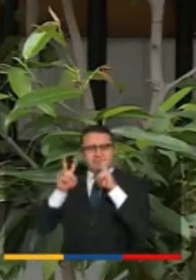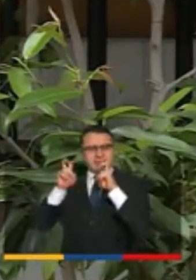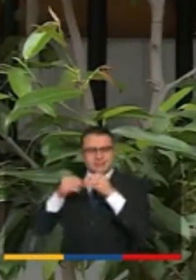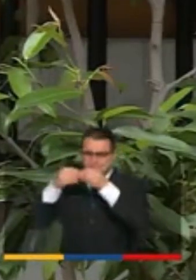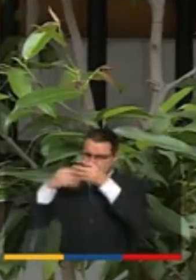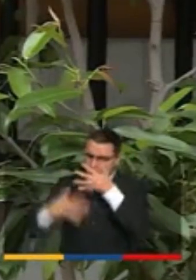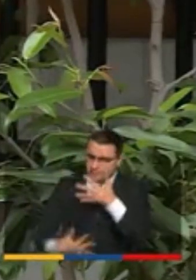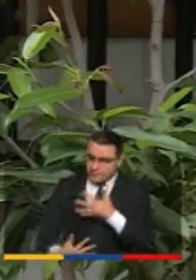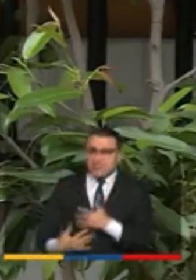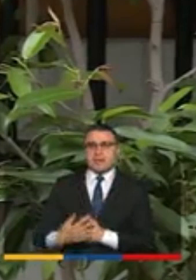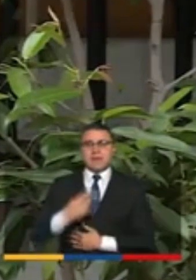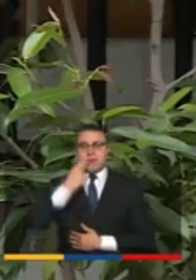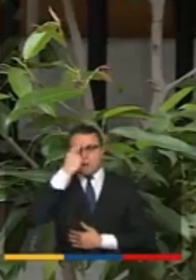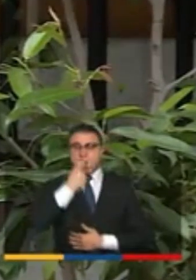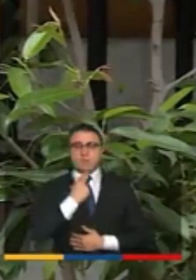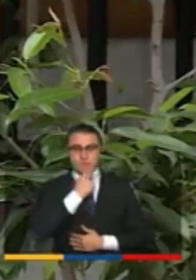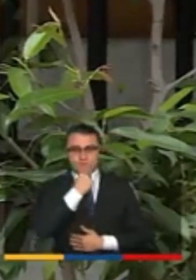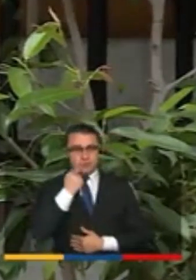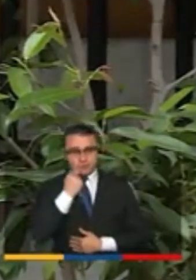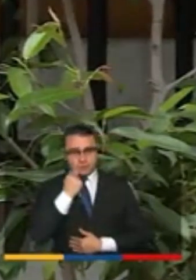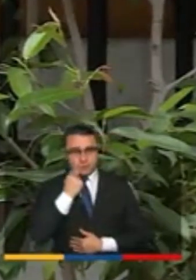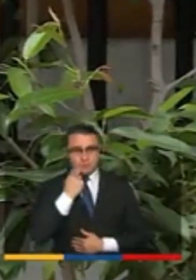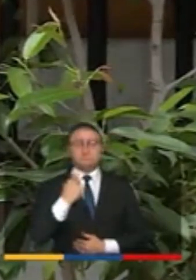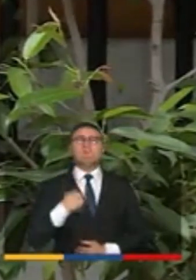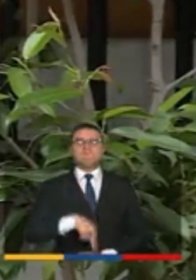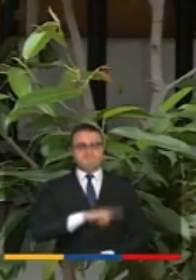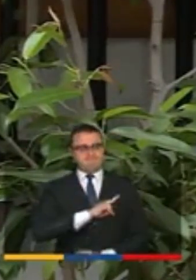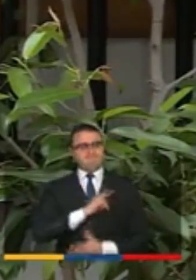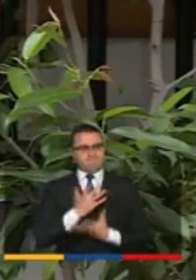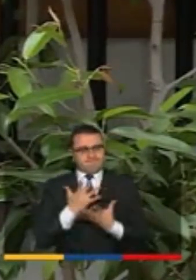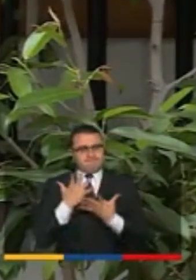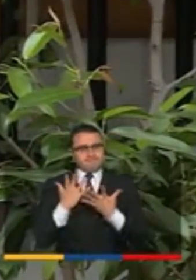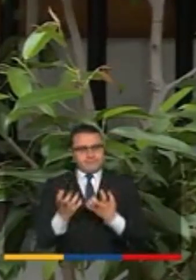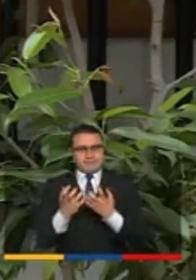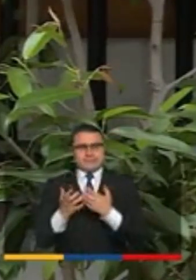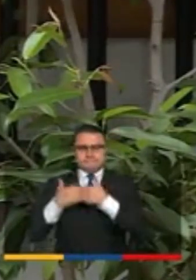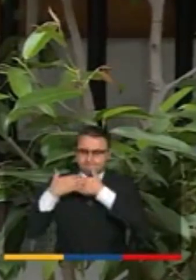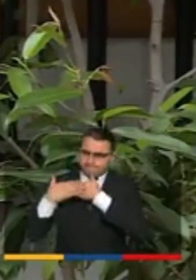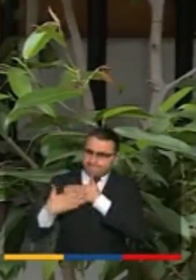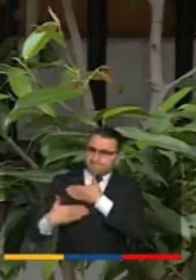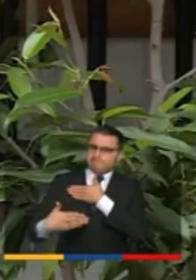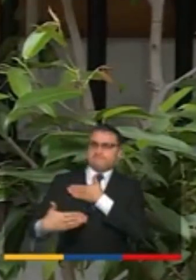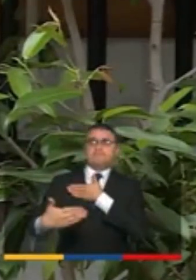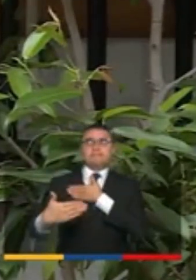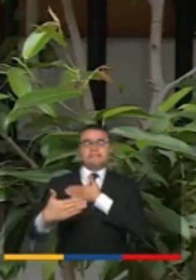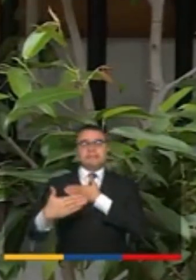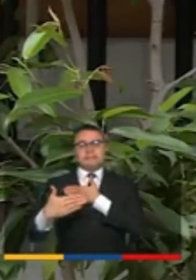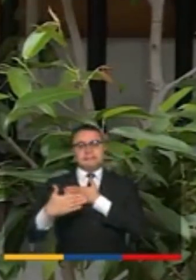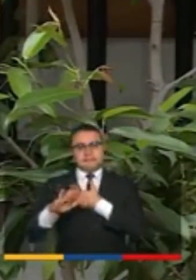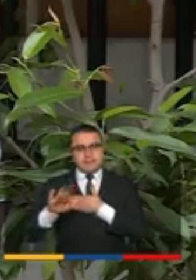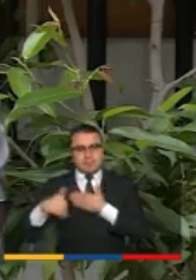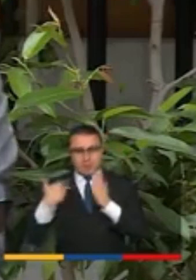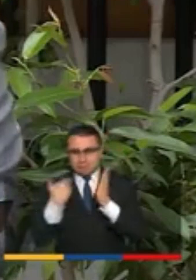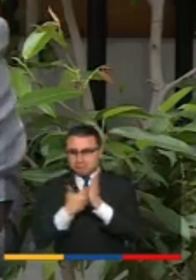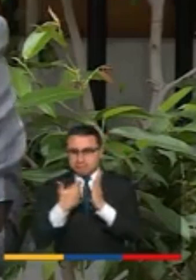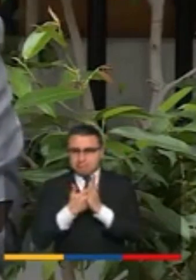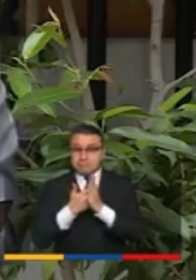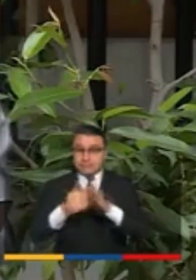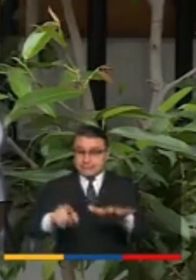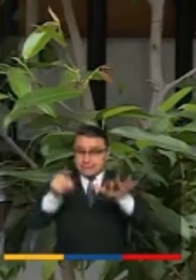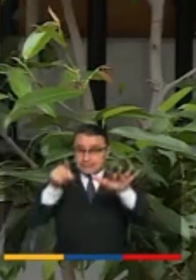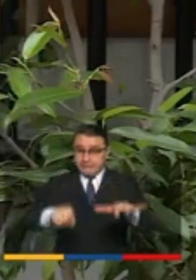iremos profundizando durante estos días, las revisaremos en un periodo no mayor a